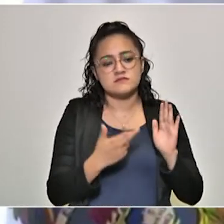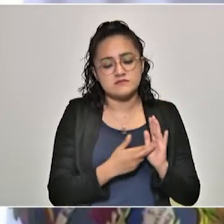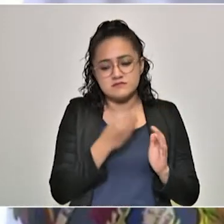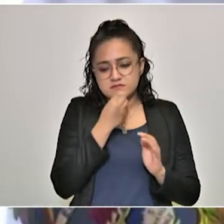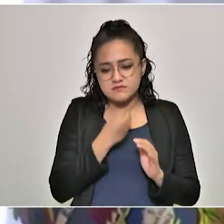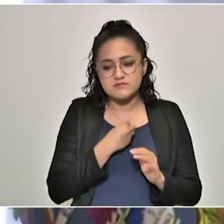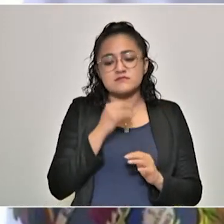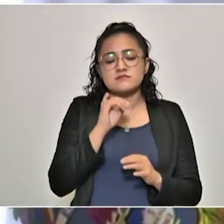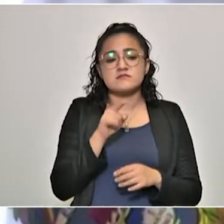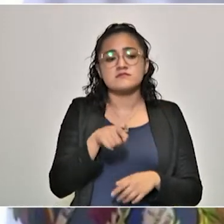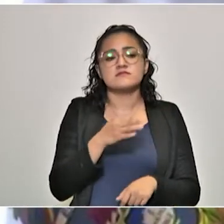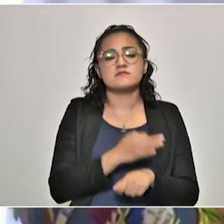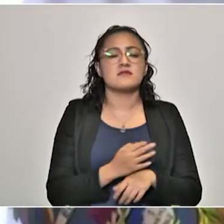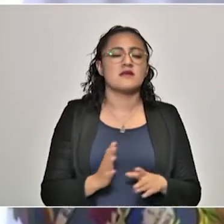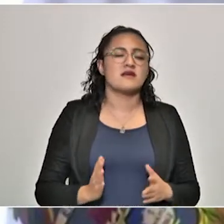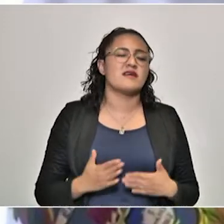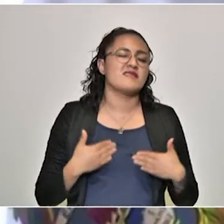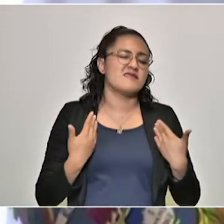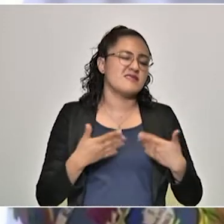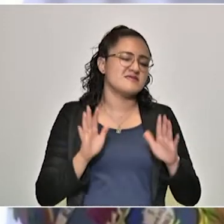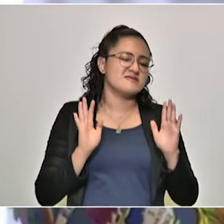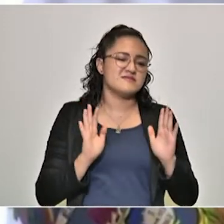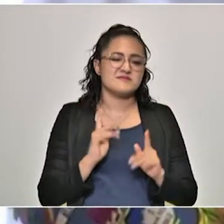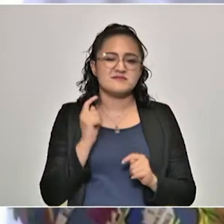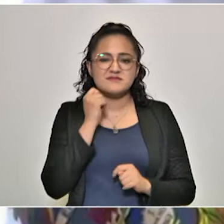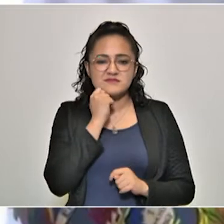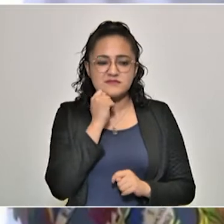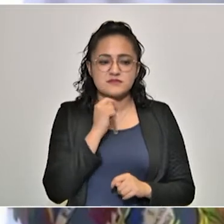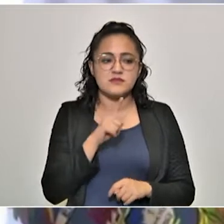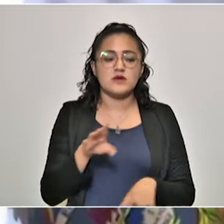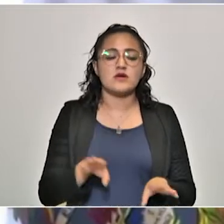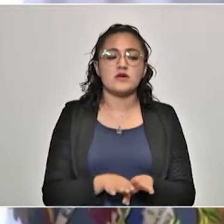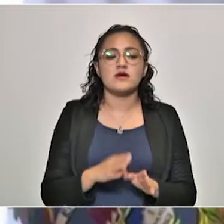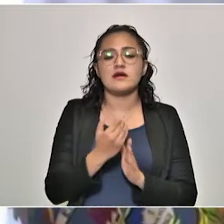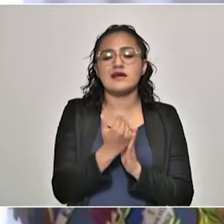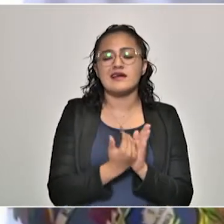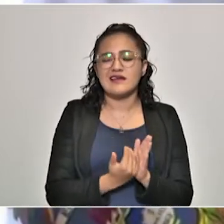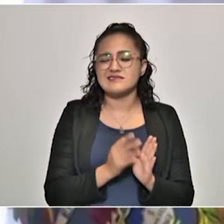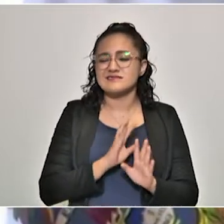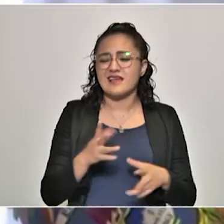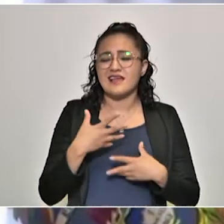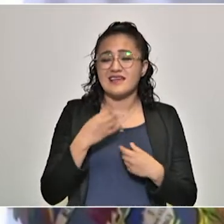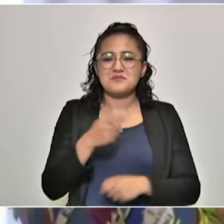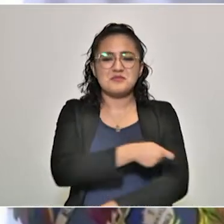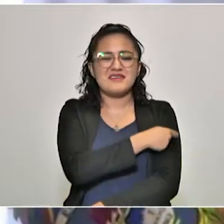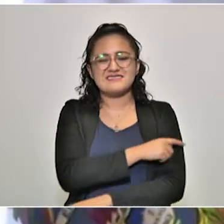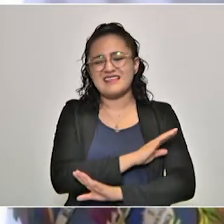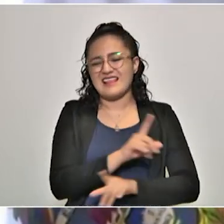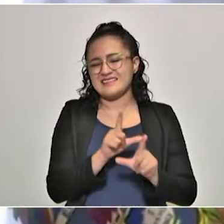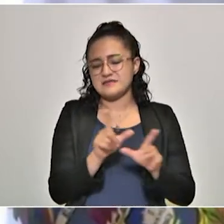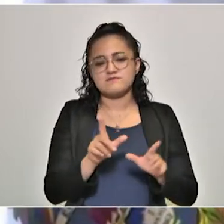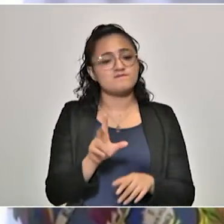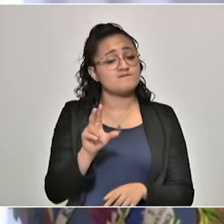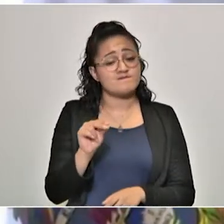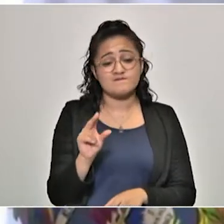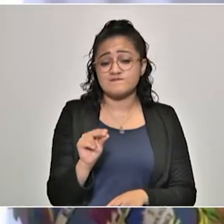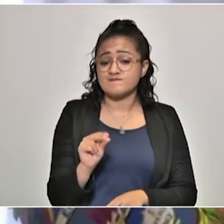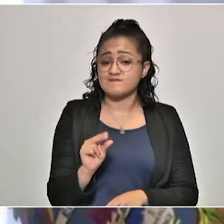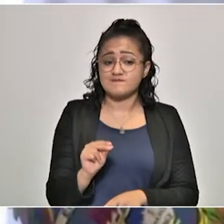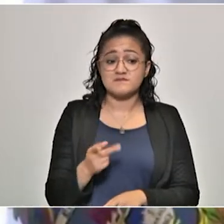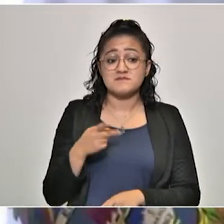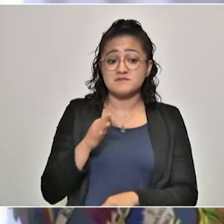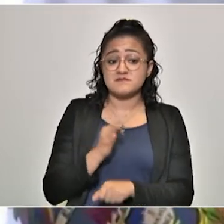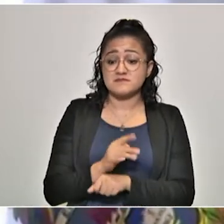nos hemos confiado porque por una disminución de casos y por la vacunación. Sin embargo, vinieron